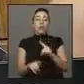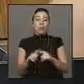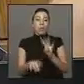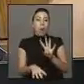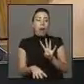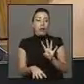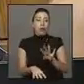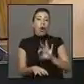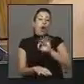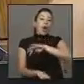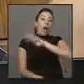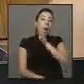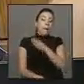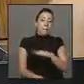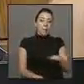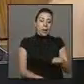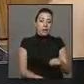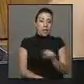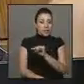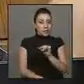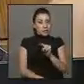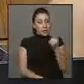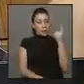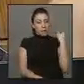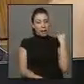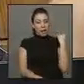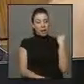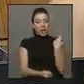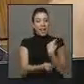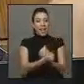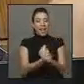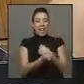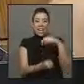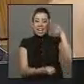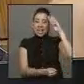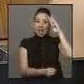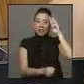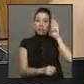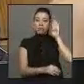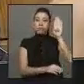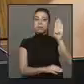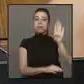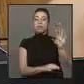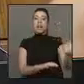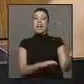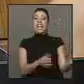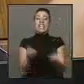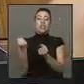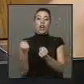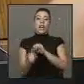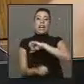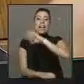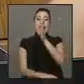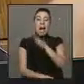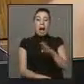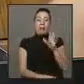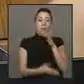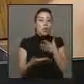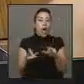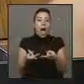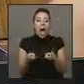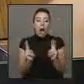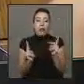camionetas. Hace un par de semanas atrás, Carabineros retuvo, incautó las camionetas por no estar